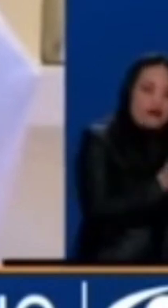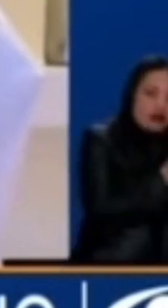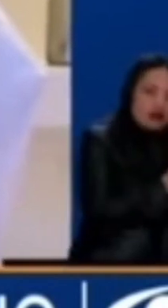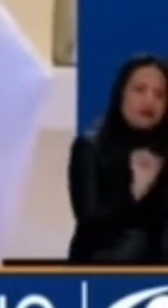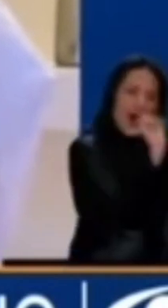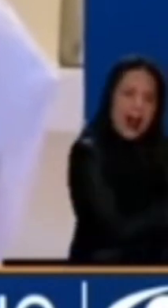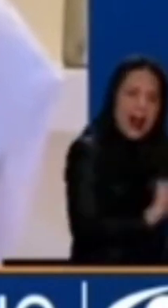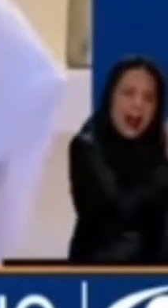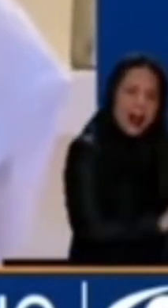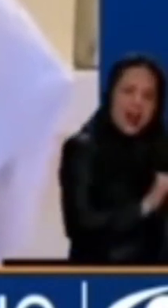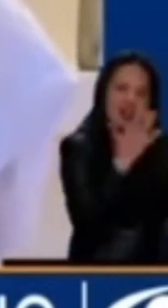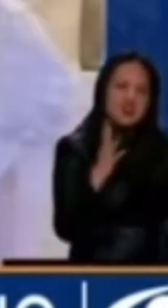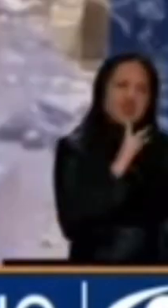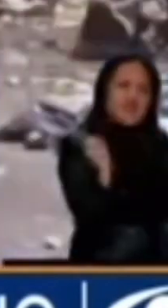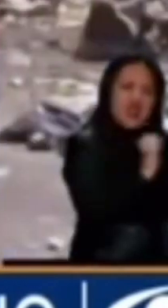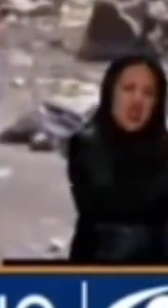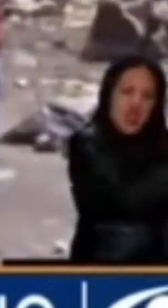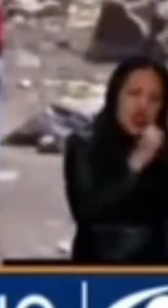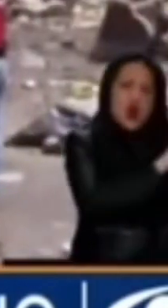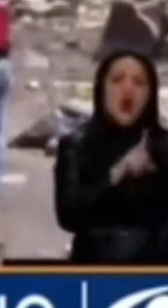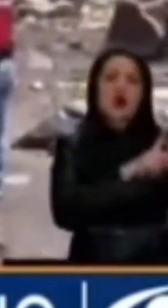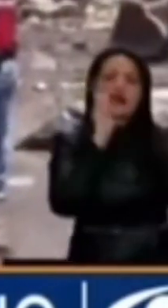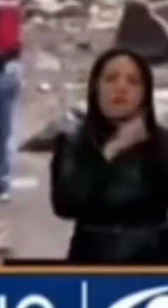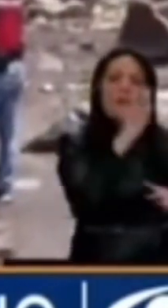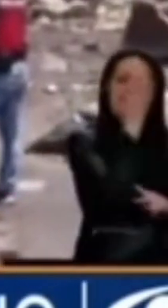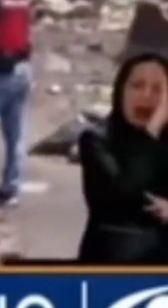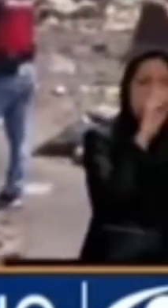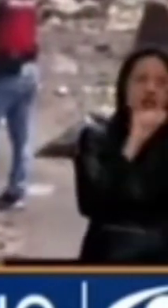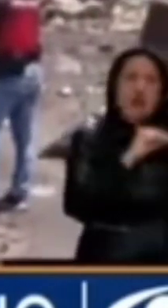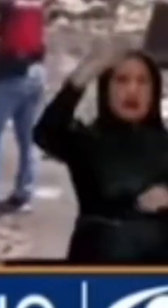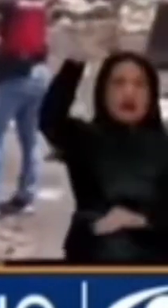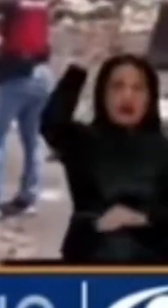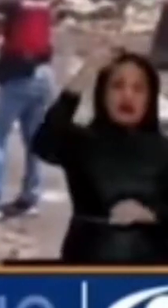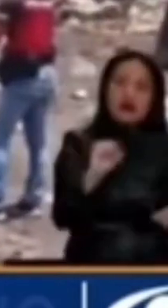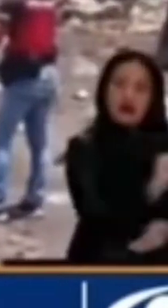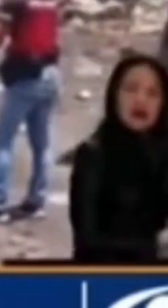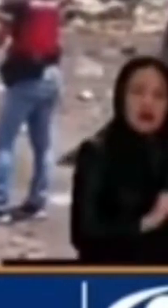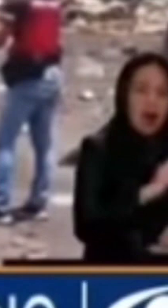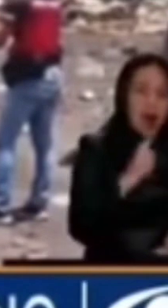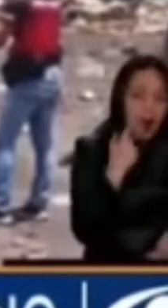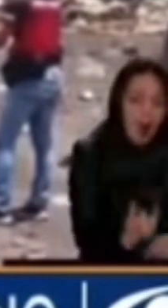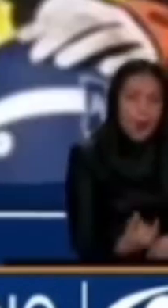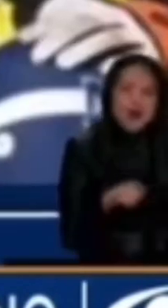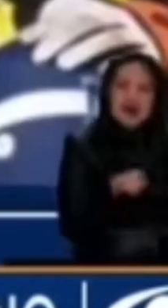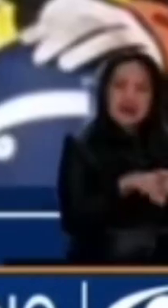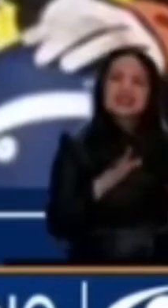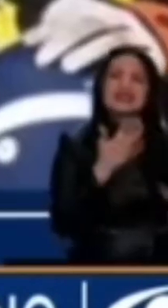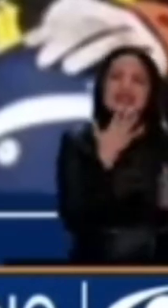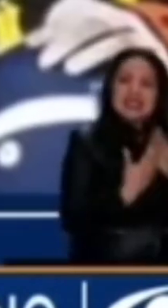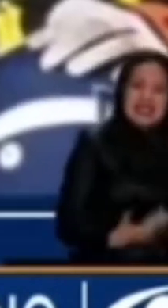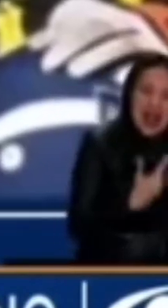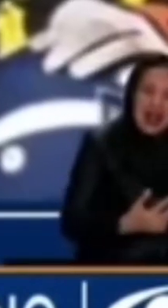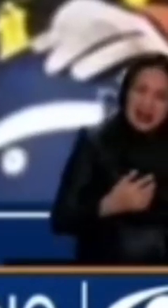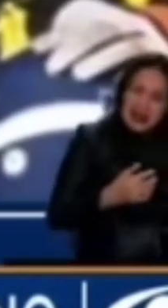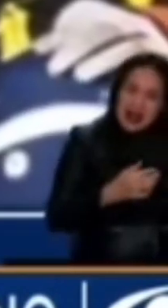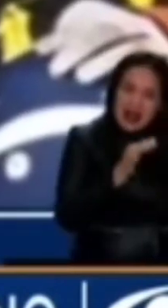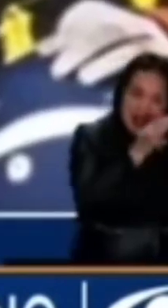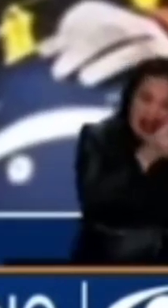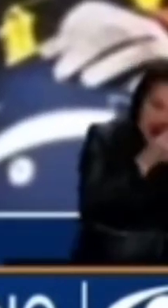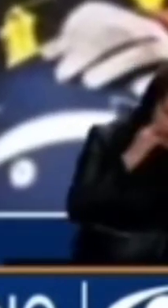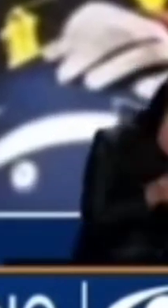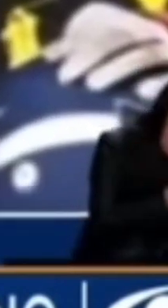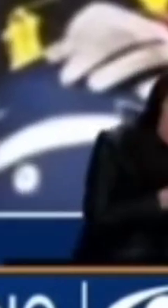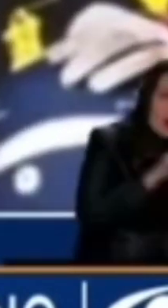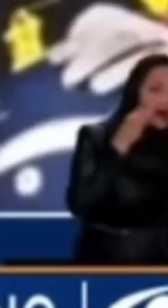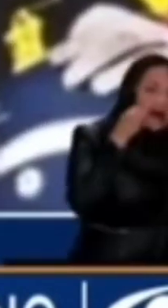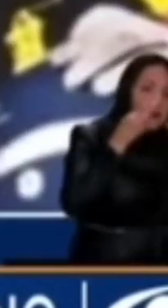un baño y un fresadero se encontraron manchas de sangre tejido y cabello Por el momento se conoce que el